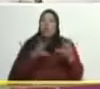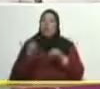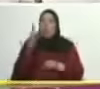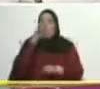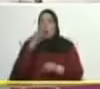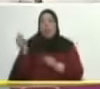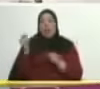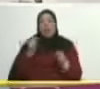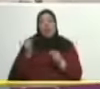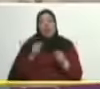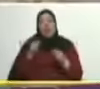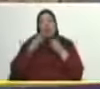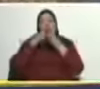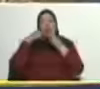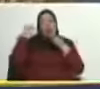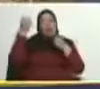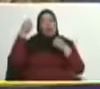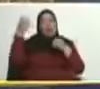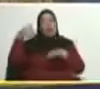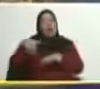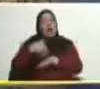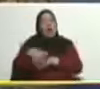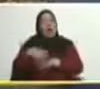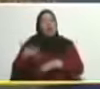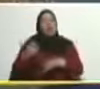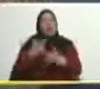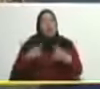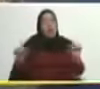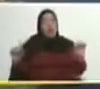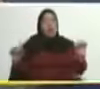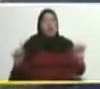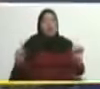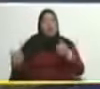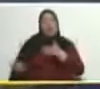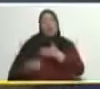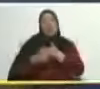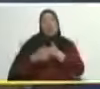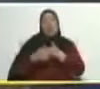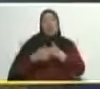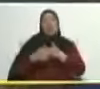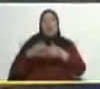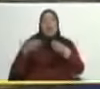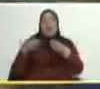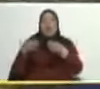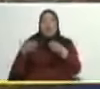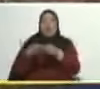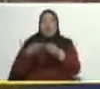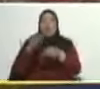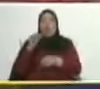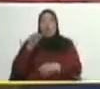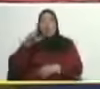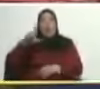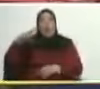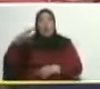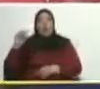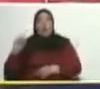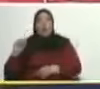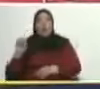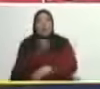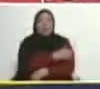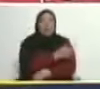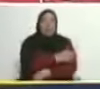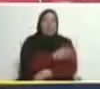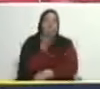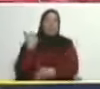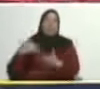debate y la lucha de calle contra el neoliberalismo, contra el ALCA, de la misma manera, por la calle